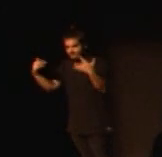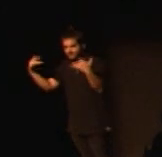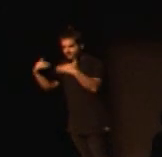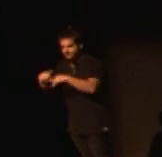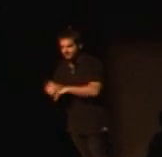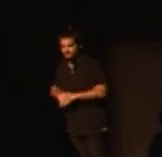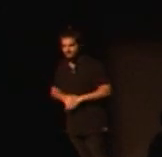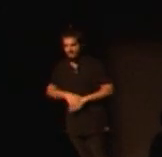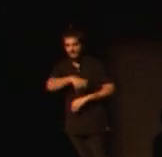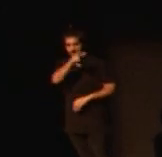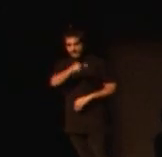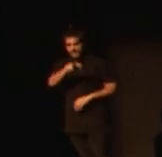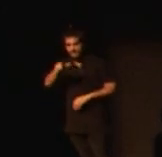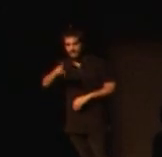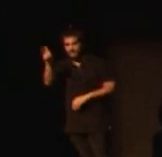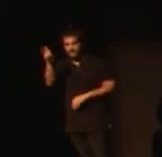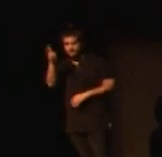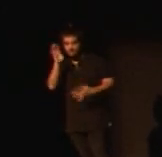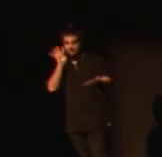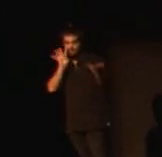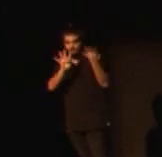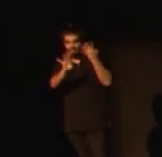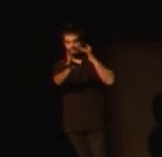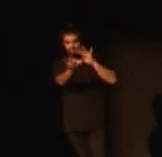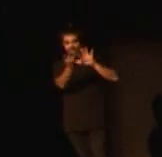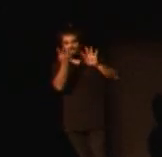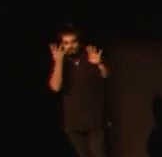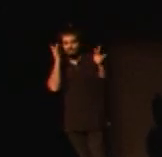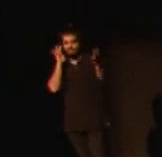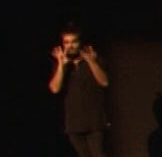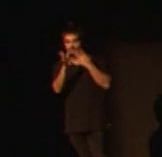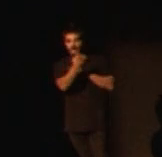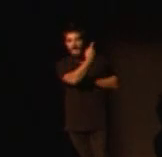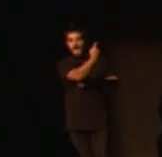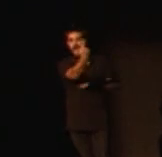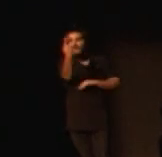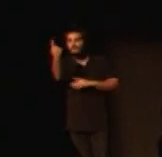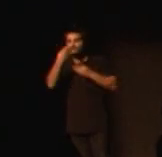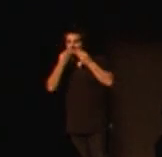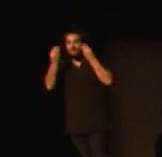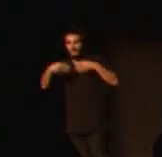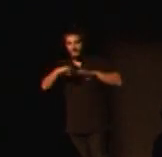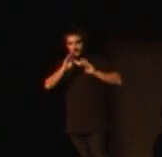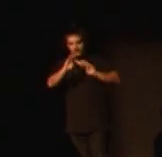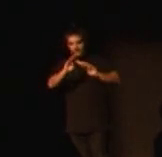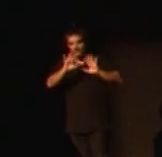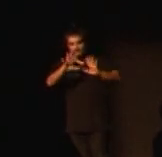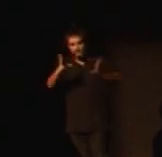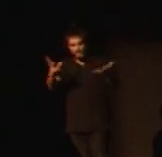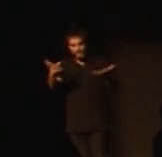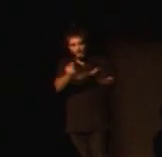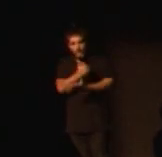personas que vienen, que van, cada uno con su propia historia, pero todos con algo en